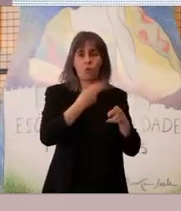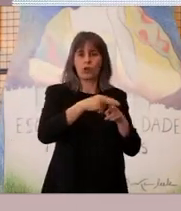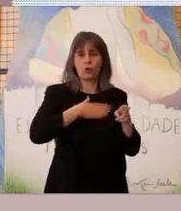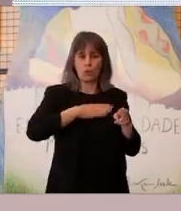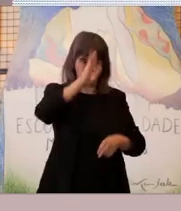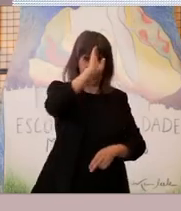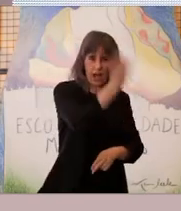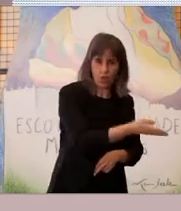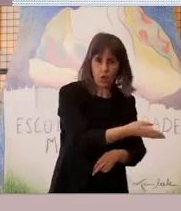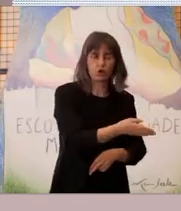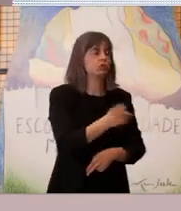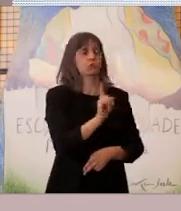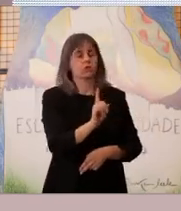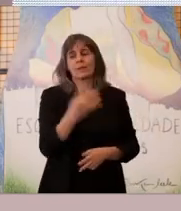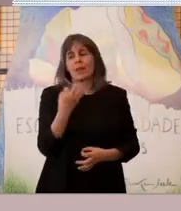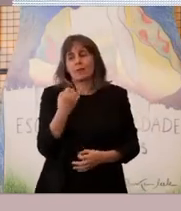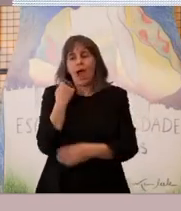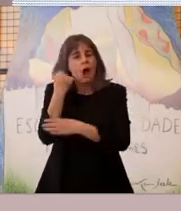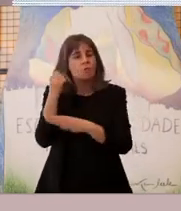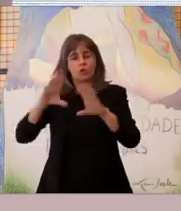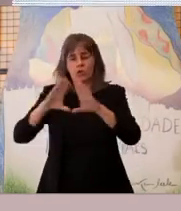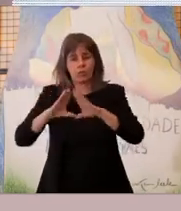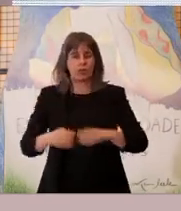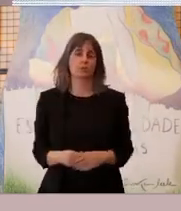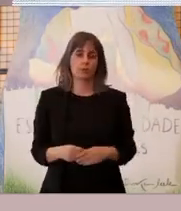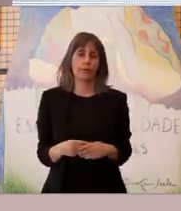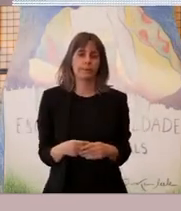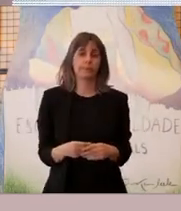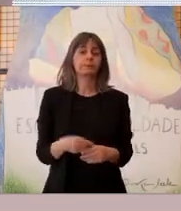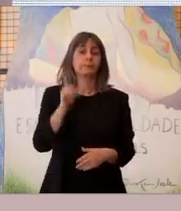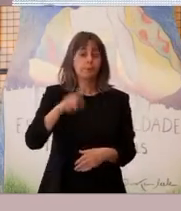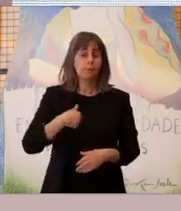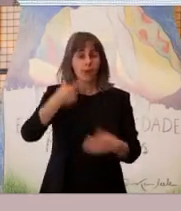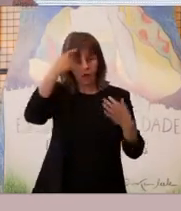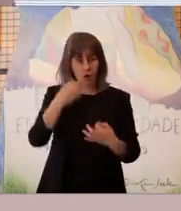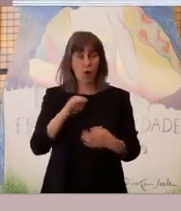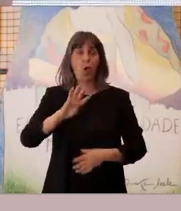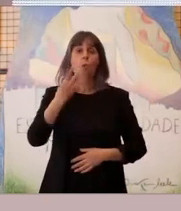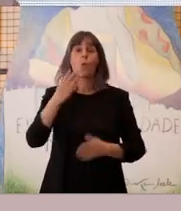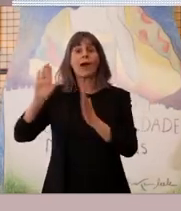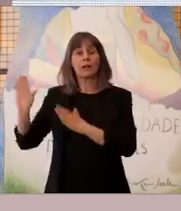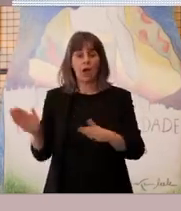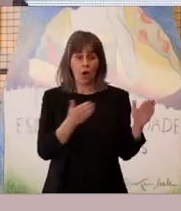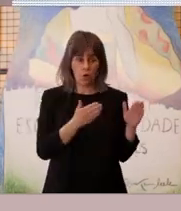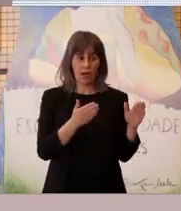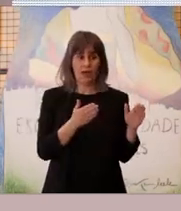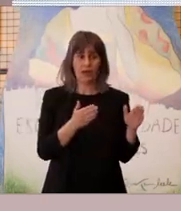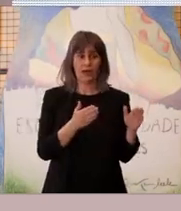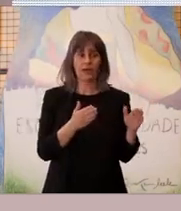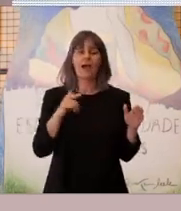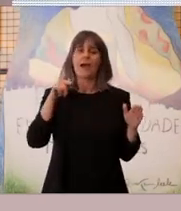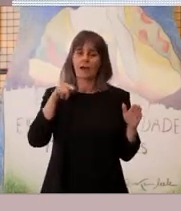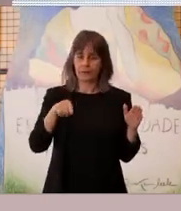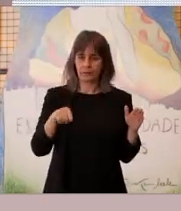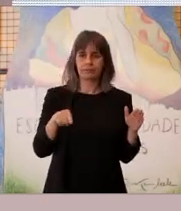Apoyar el feminismo yo creo también que la cuarta ola y voy terminando la cuarta ola sí